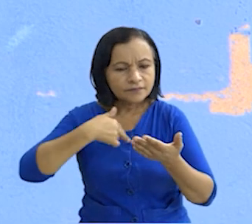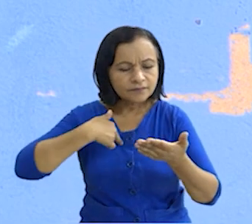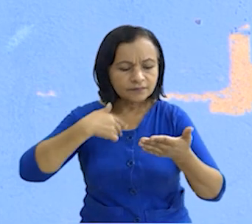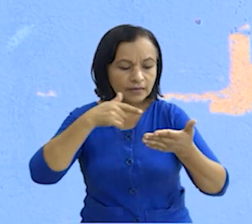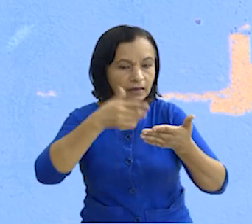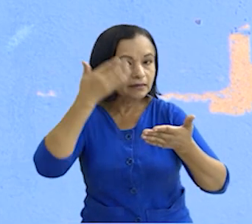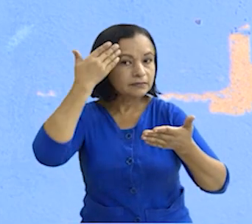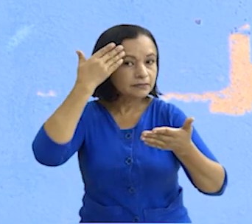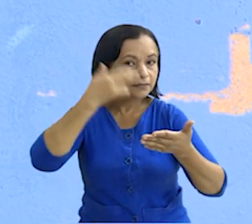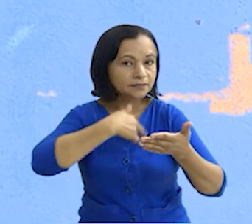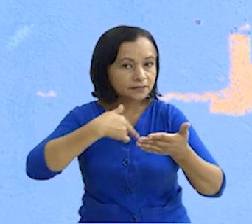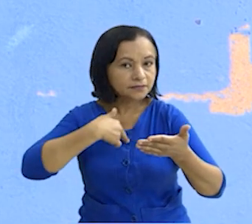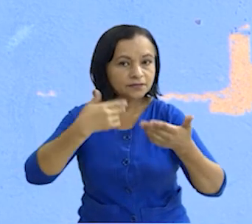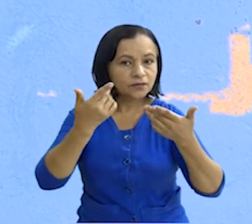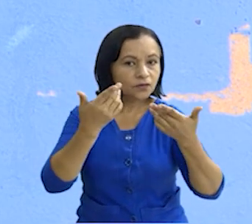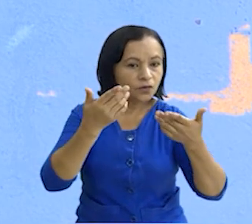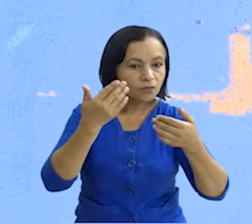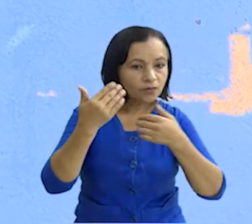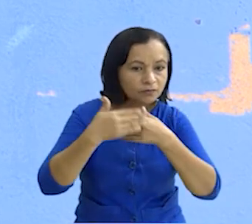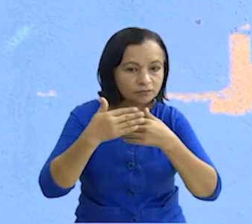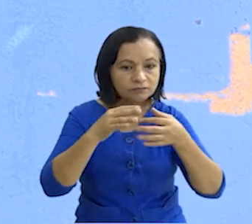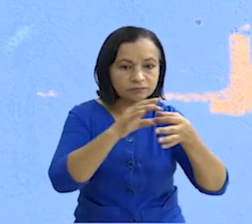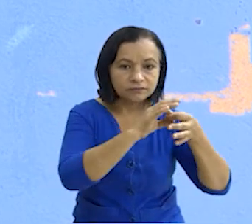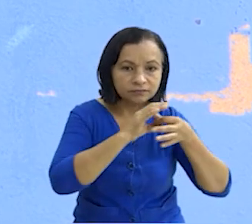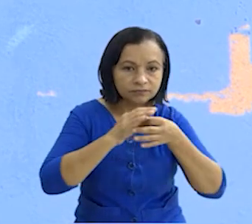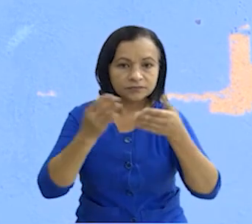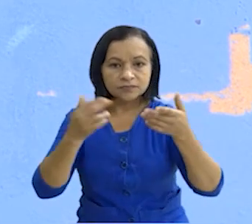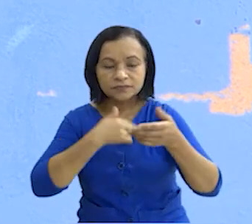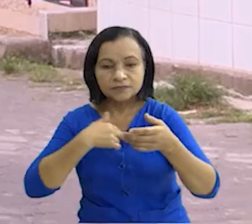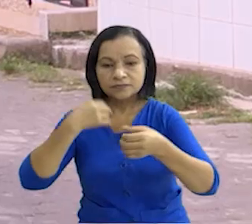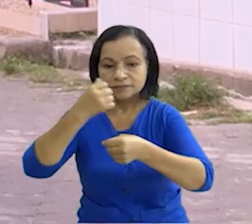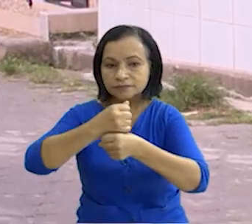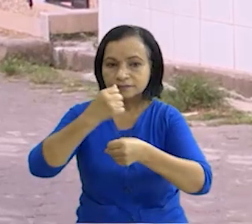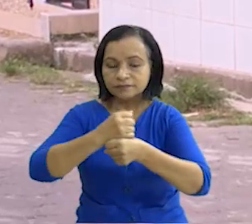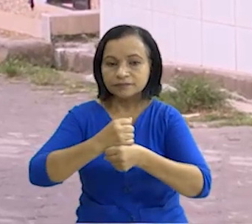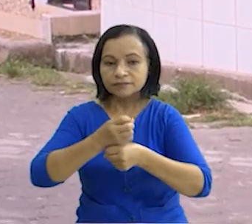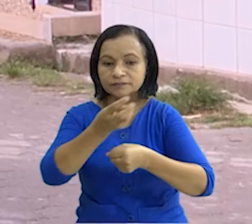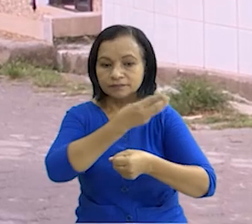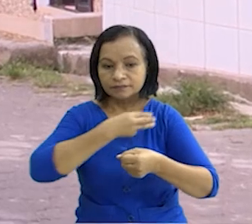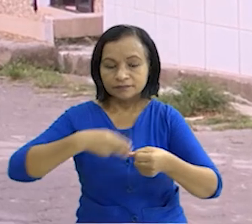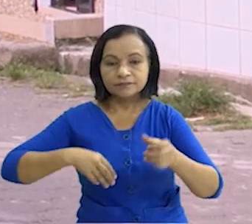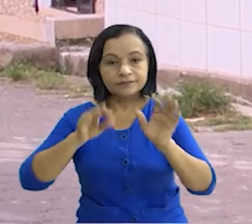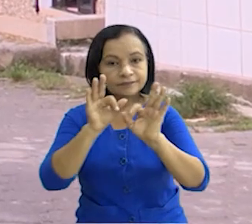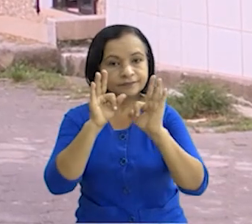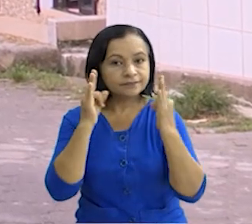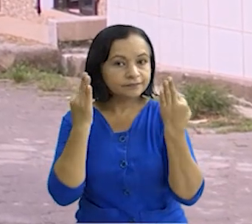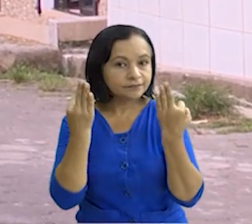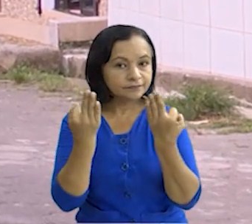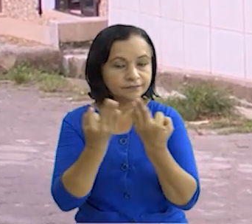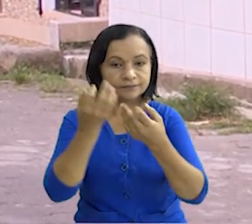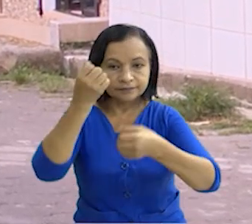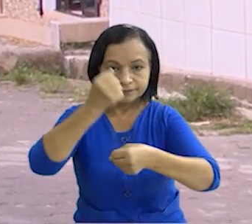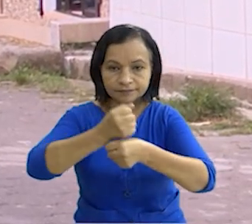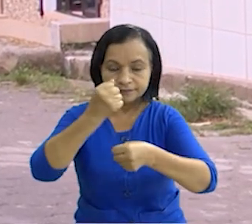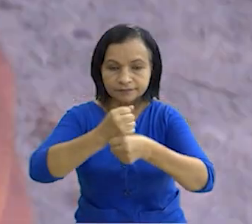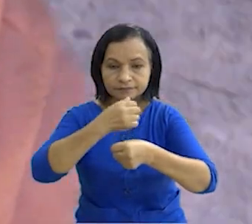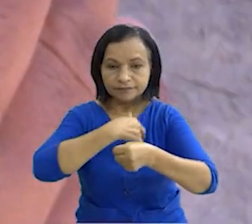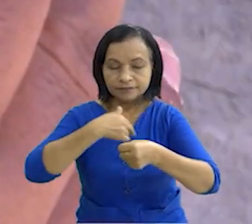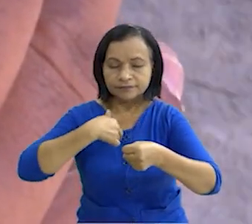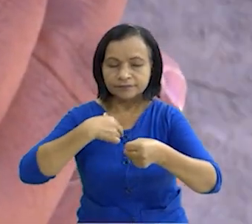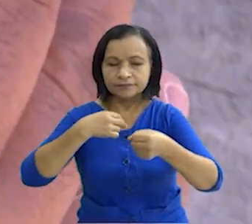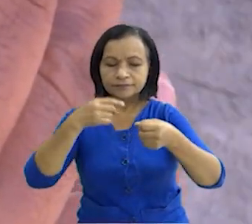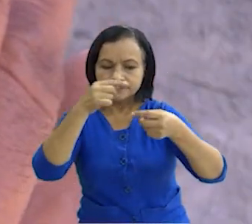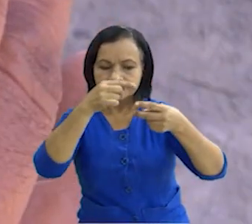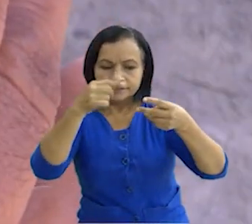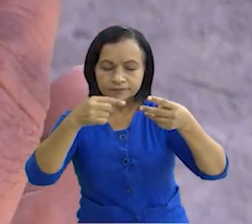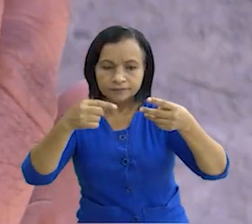hacer, de qué manera nos vamos a coordinar y de qué manera nosotros vamos a hacer el trabajo. Desde el Ministerio de la Familia se trabaja en acciones puntuales